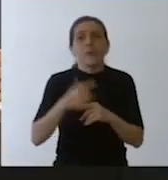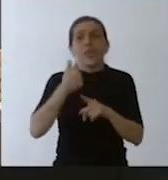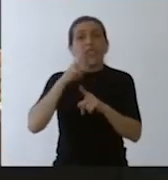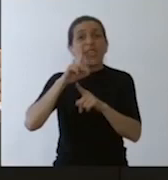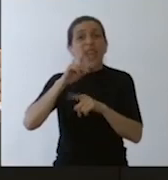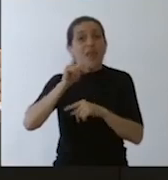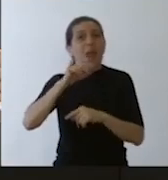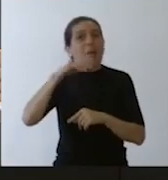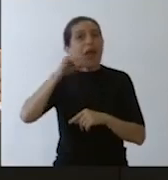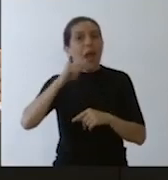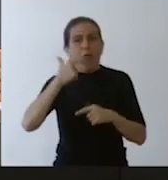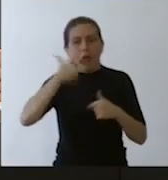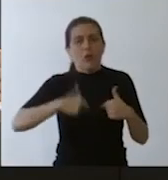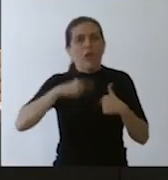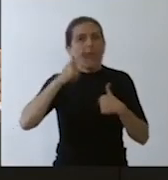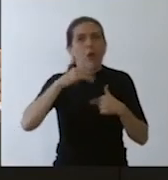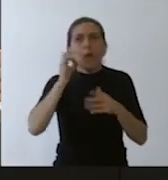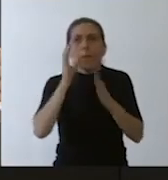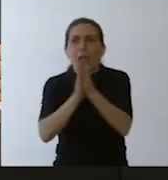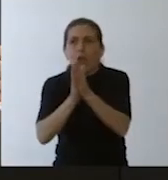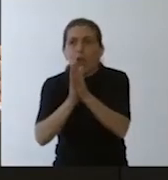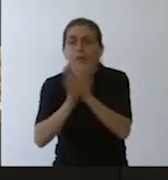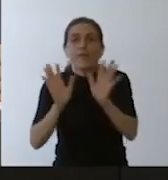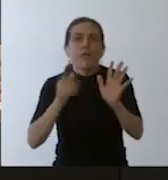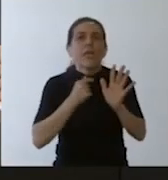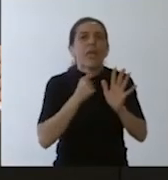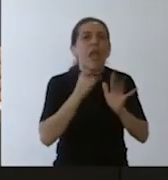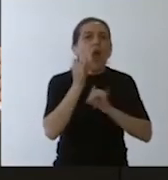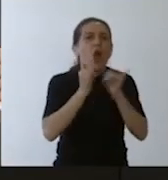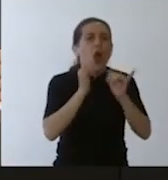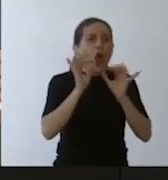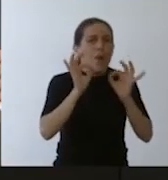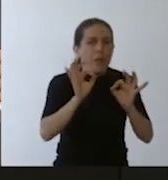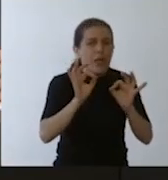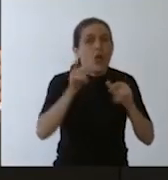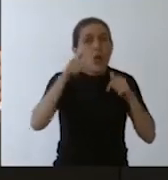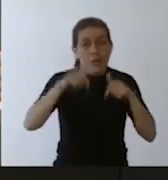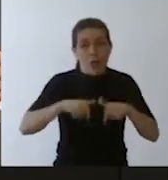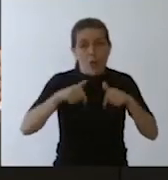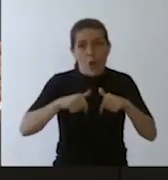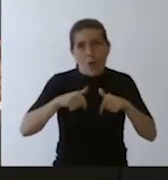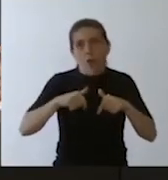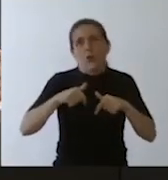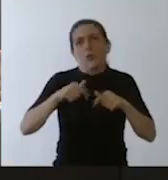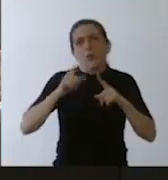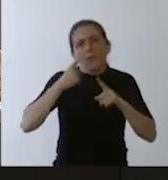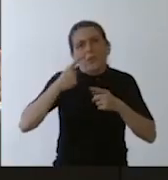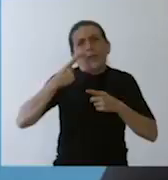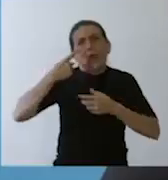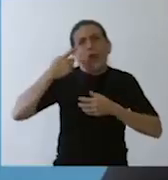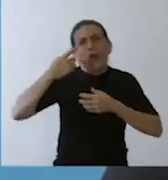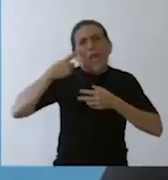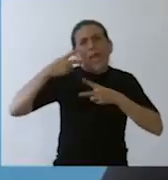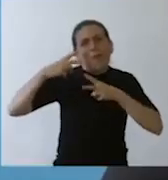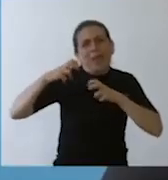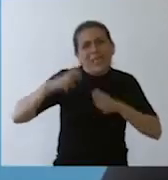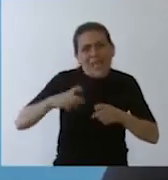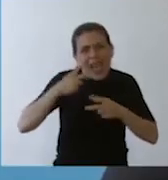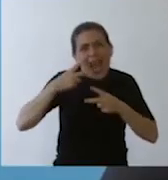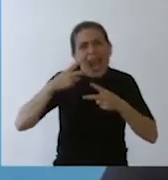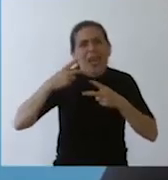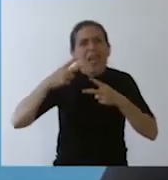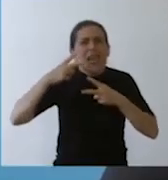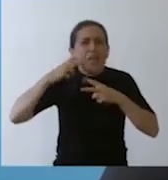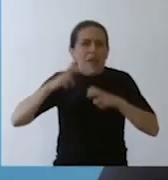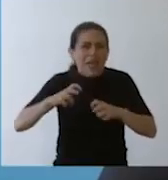de Infobae, Quiero perdón. completar el tema porque hoy en día, después de un análisis exhaustivo con